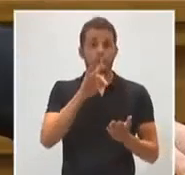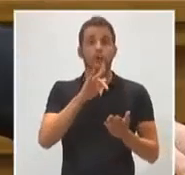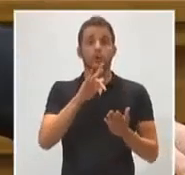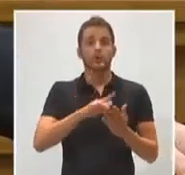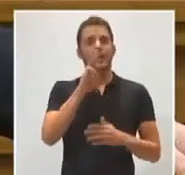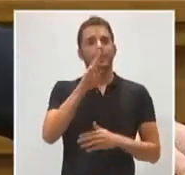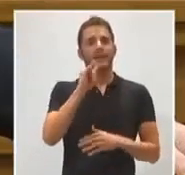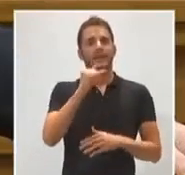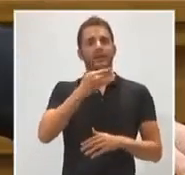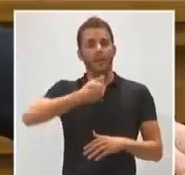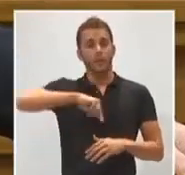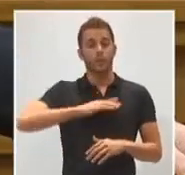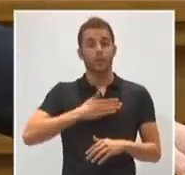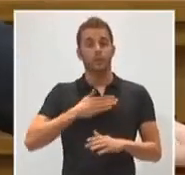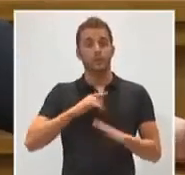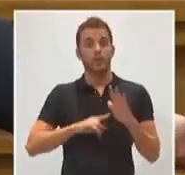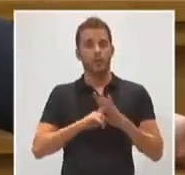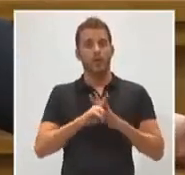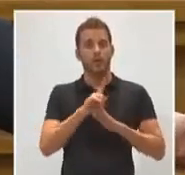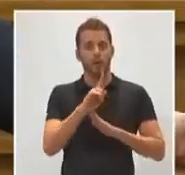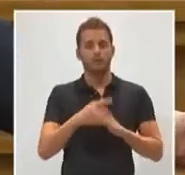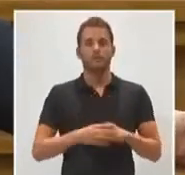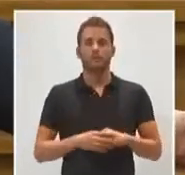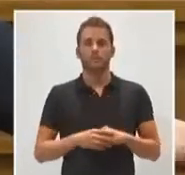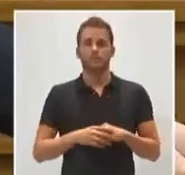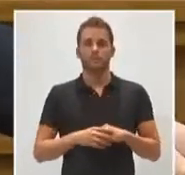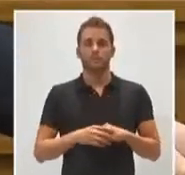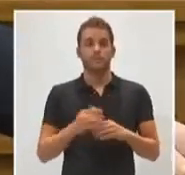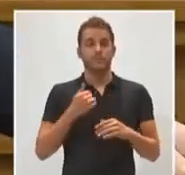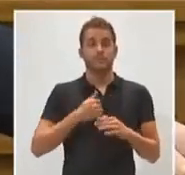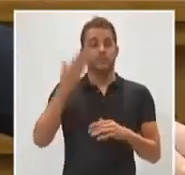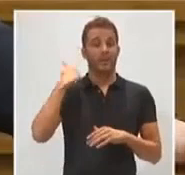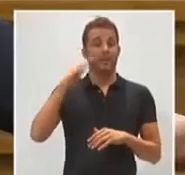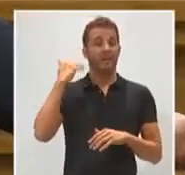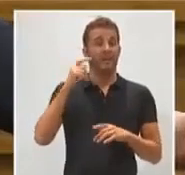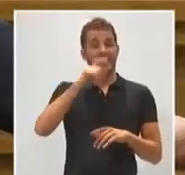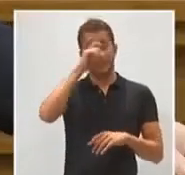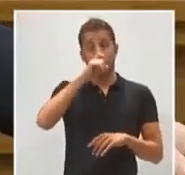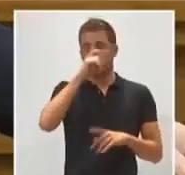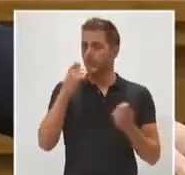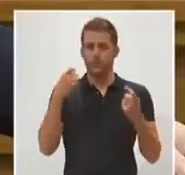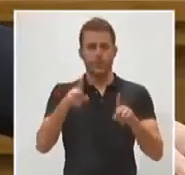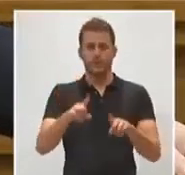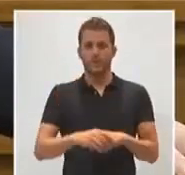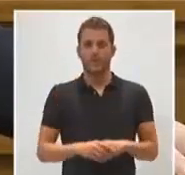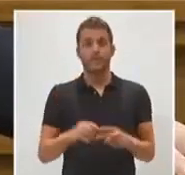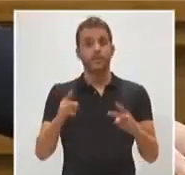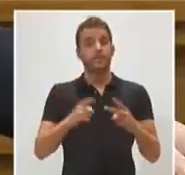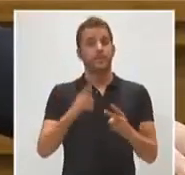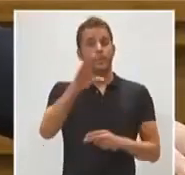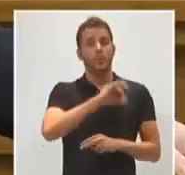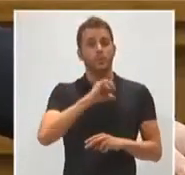producto interior bruto no tengo ni que recordarle lo que callo en otros momentos somos la segunda comunidad que más crece